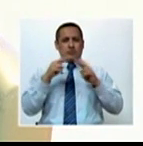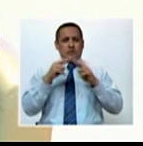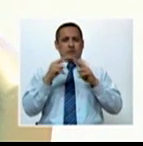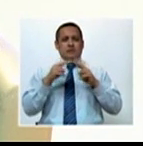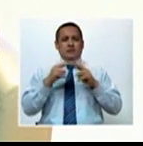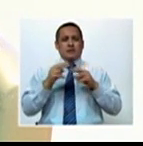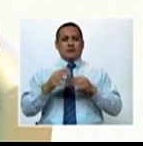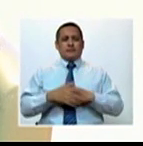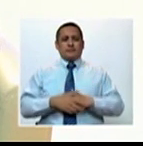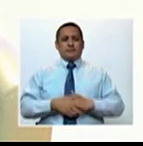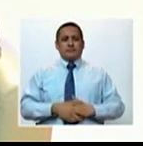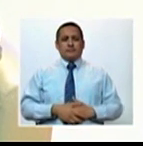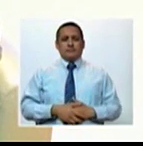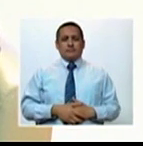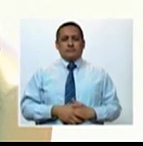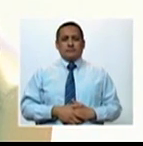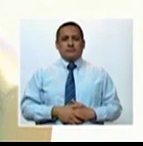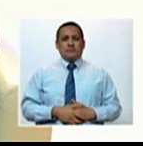Sentencian